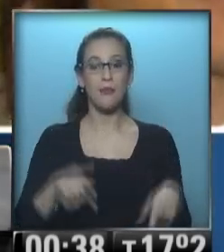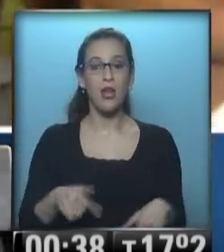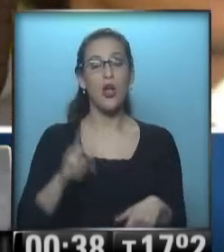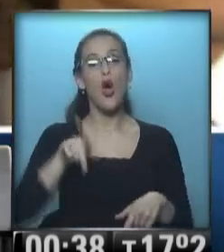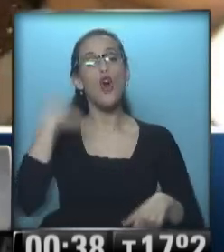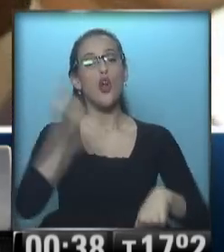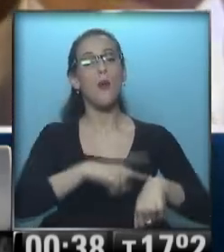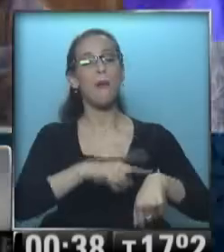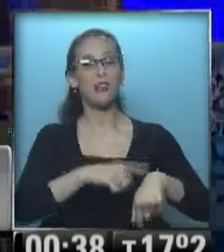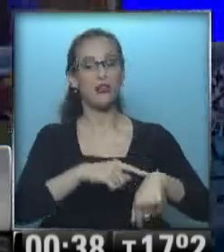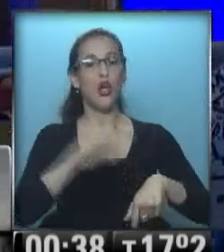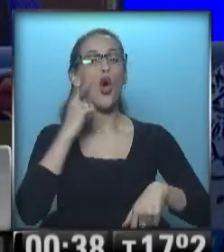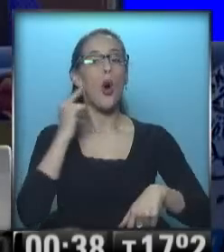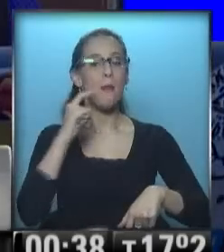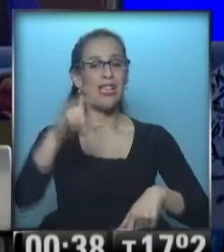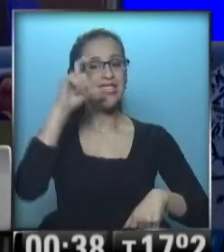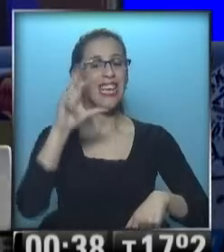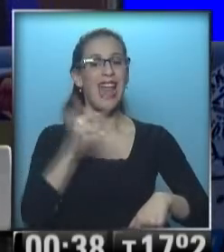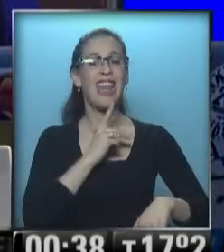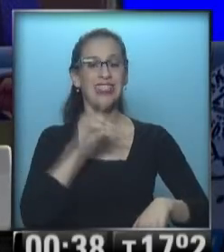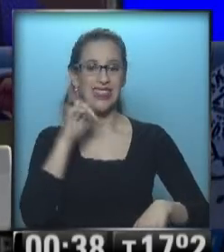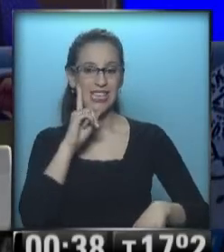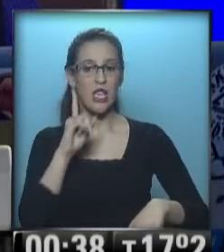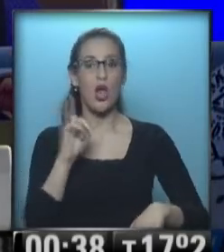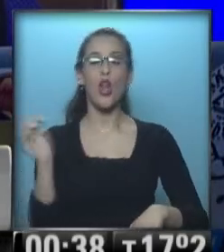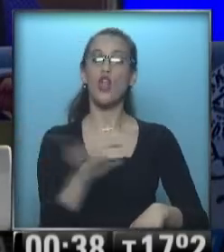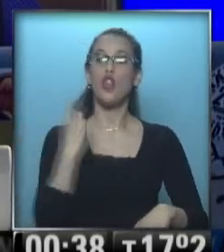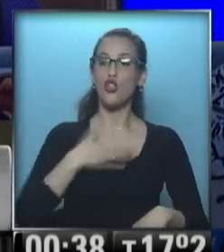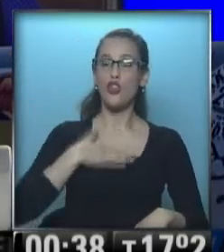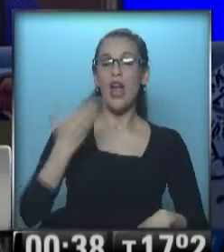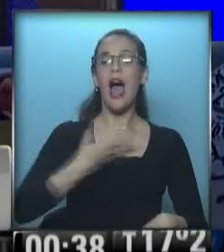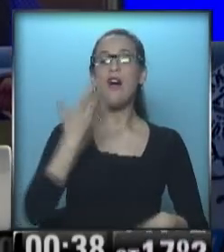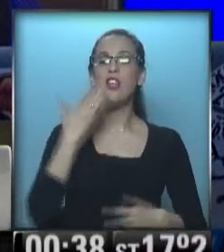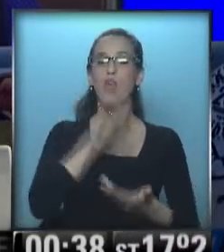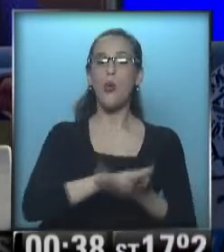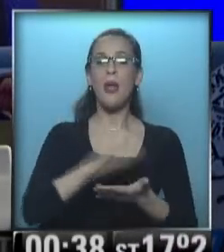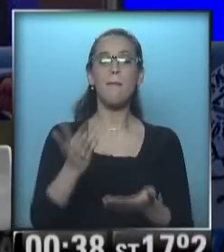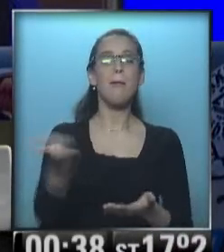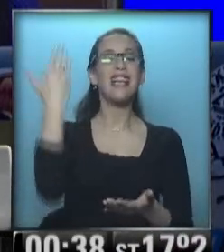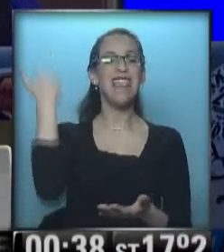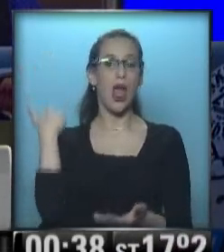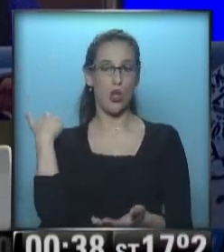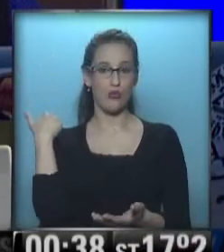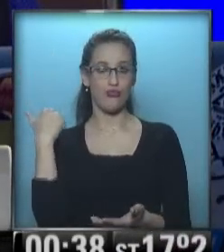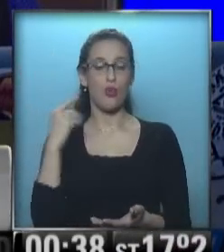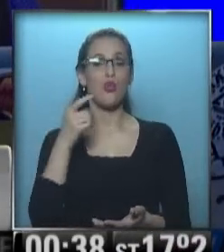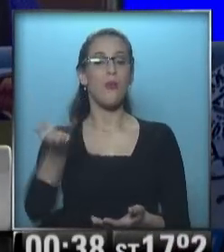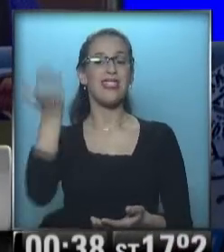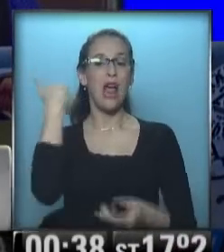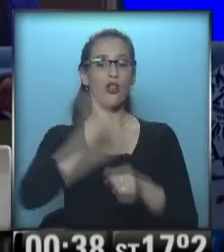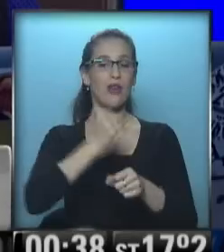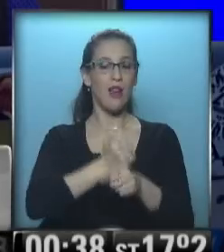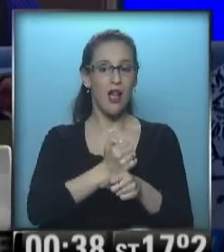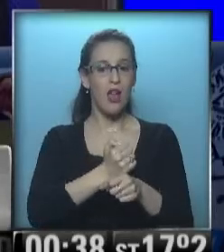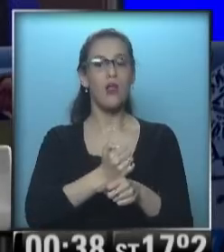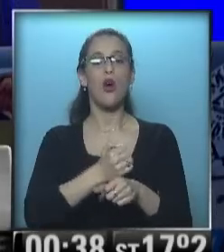empieza otro momento. Empieza, para nosotros empieza el pasado, empieza el futuro de un recuerdo. Empieza